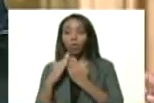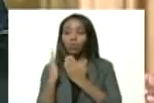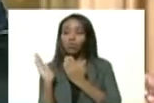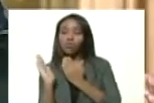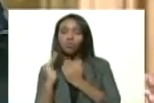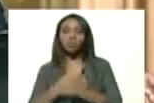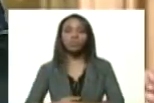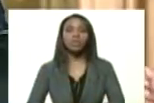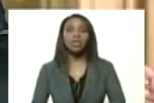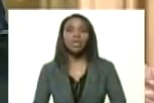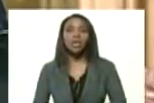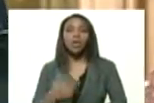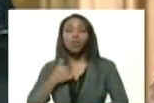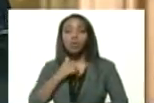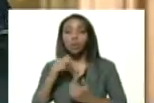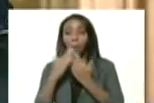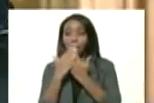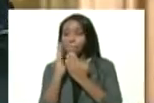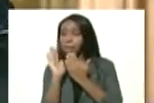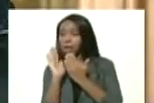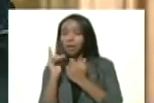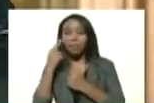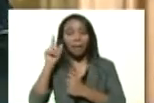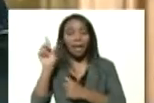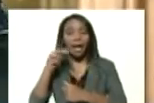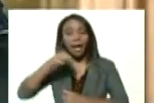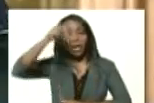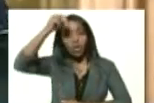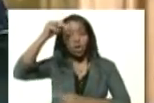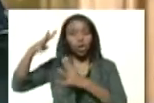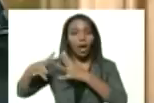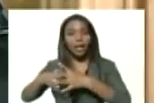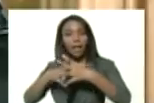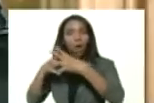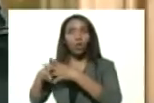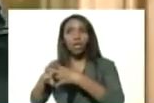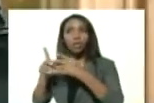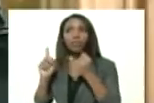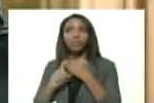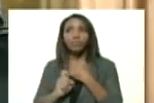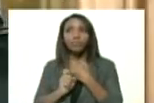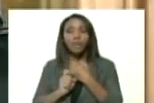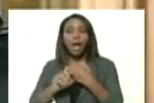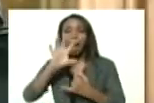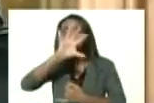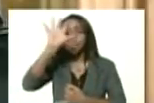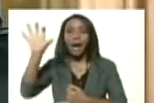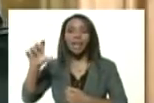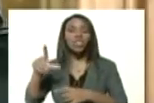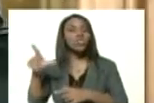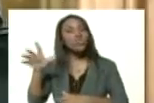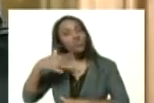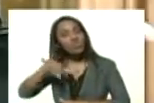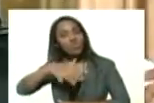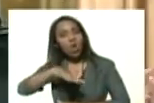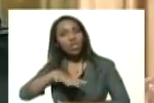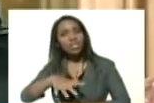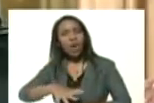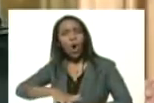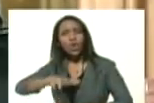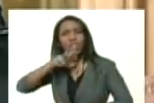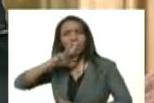nuestros vecinos para que ustedes vean en el norte tenemos a eeuu el país donde la crisis se